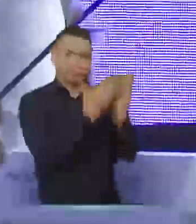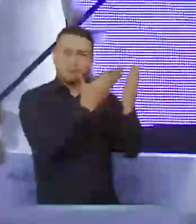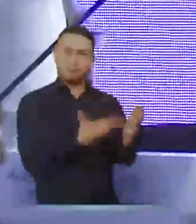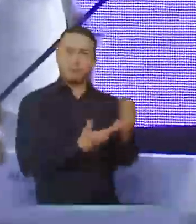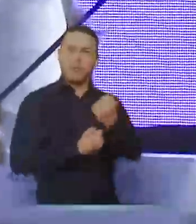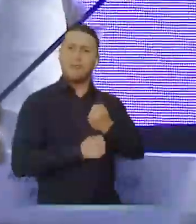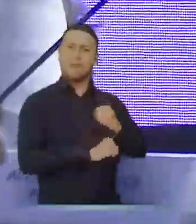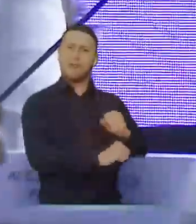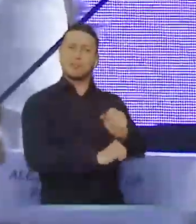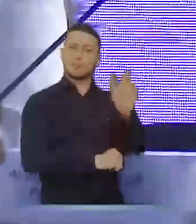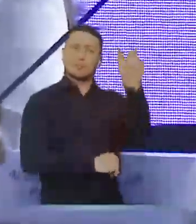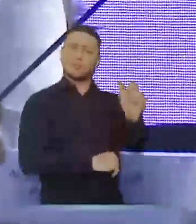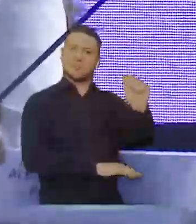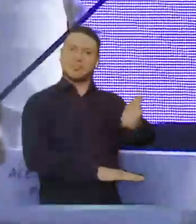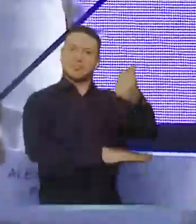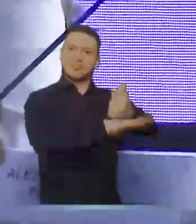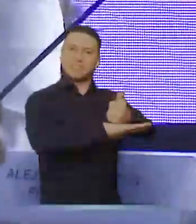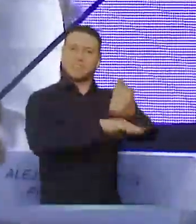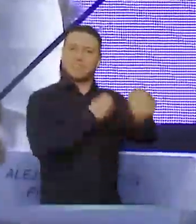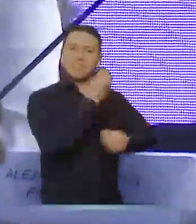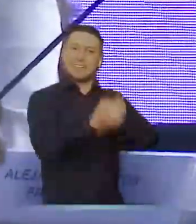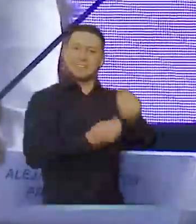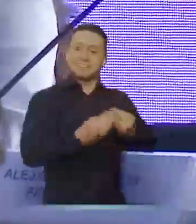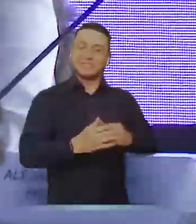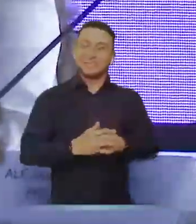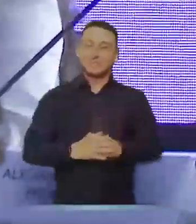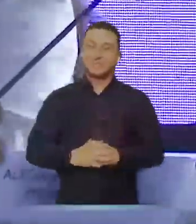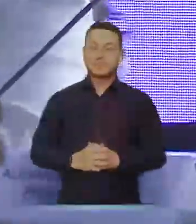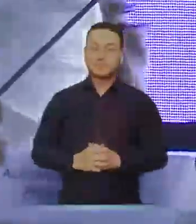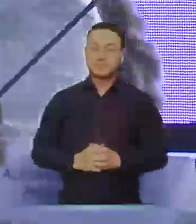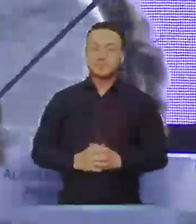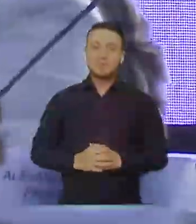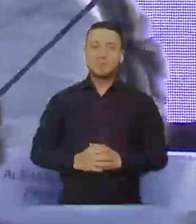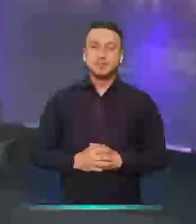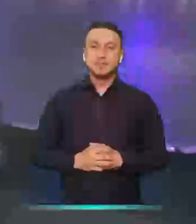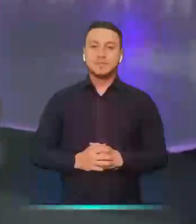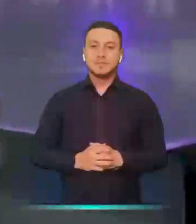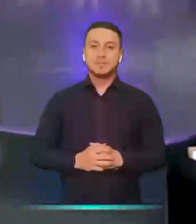les pido a todos un fuerte aplauso aquí para este gran esfuerzo que hace Perispar.